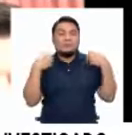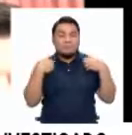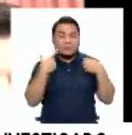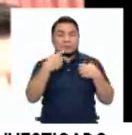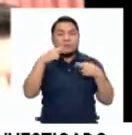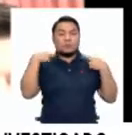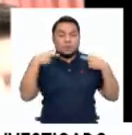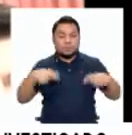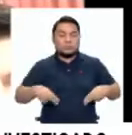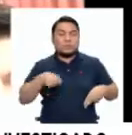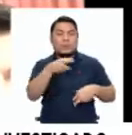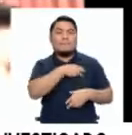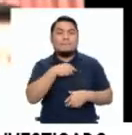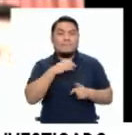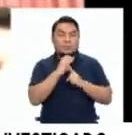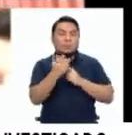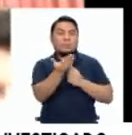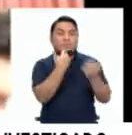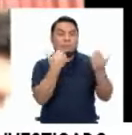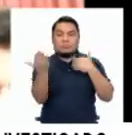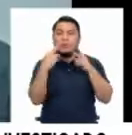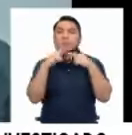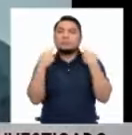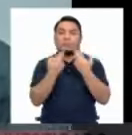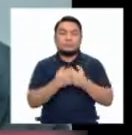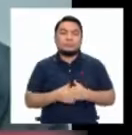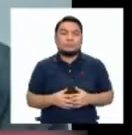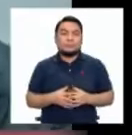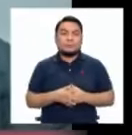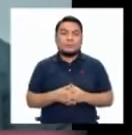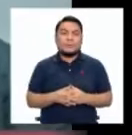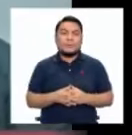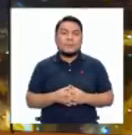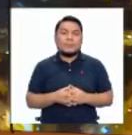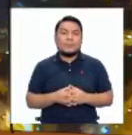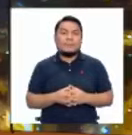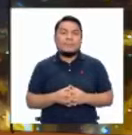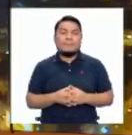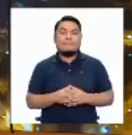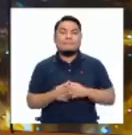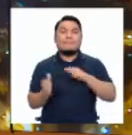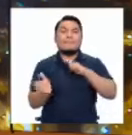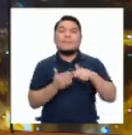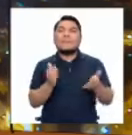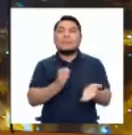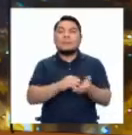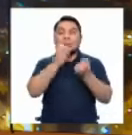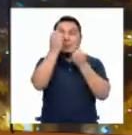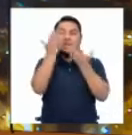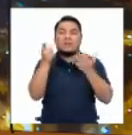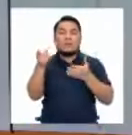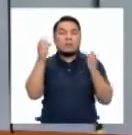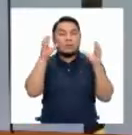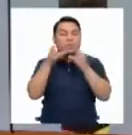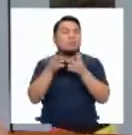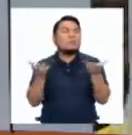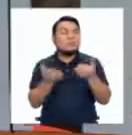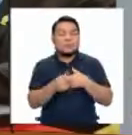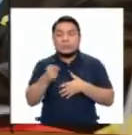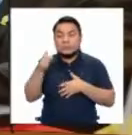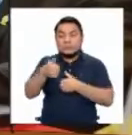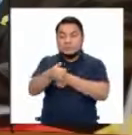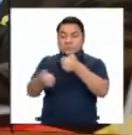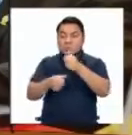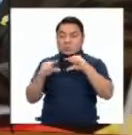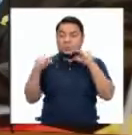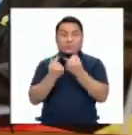Humanos del Ministerio. Tenemos más información del Congreso. Esta vez la Subcomisión